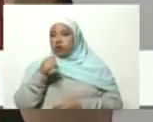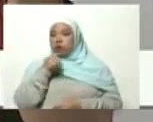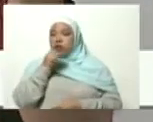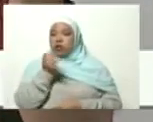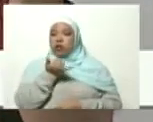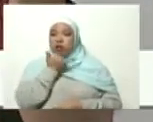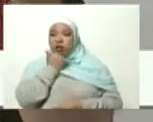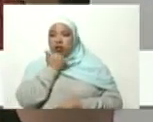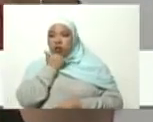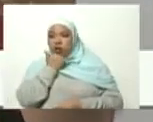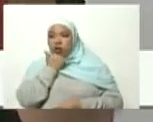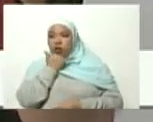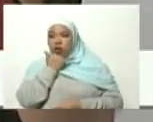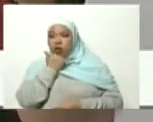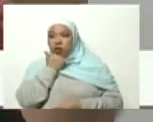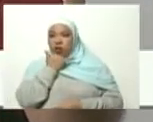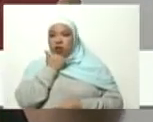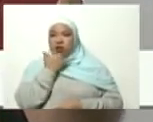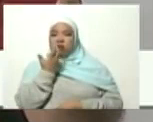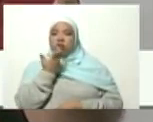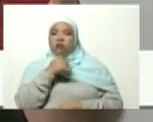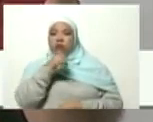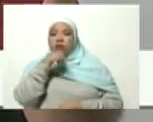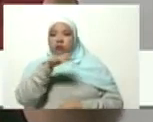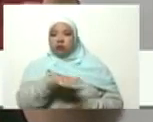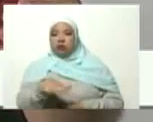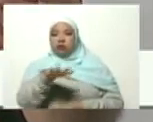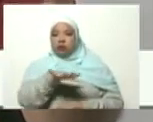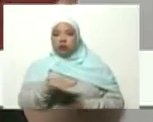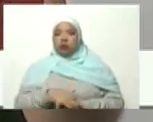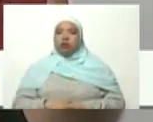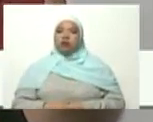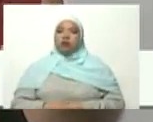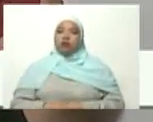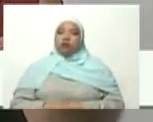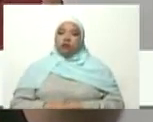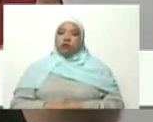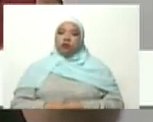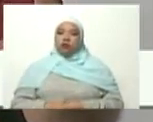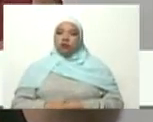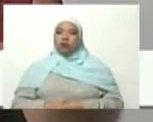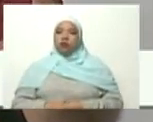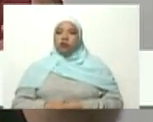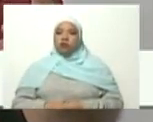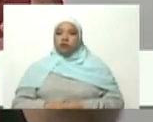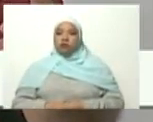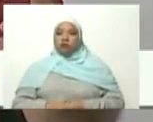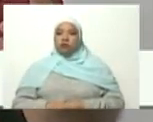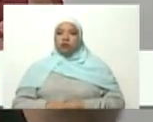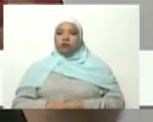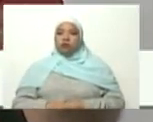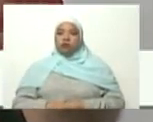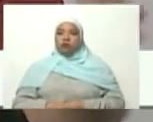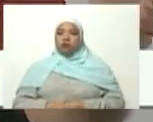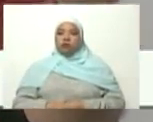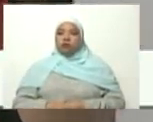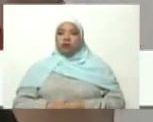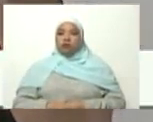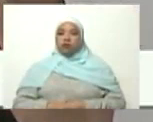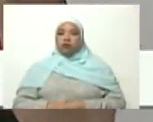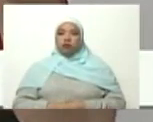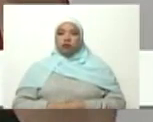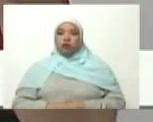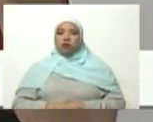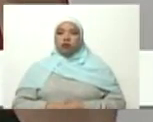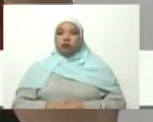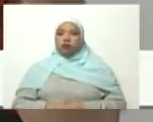Errados cuando creen que nosotros queremos capitular. Deberían entender eso, de entrada. Eso no está planteado por